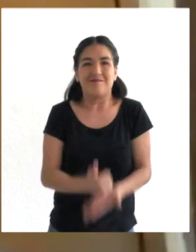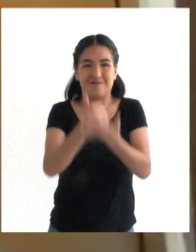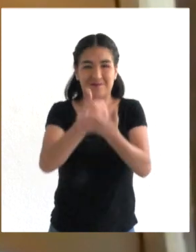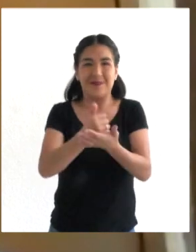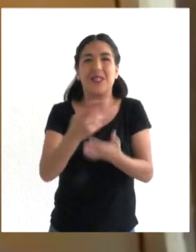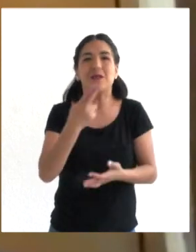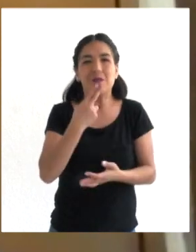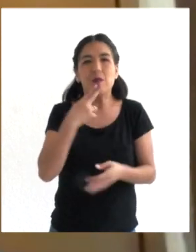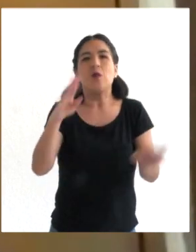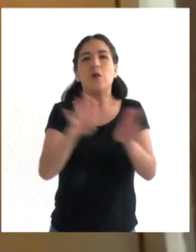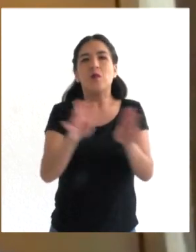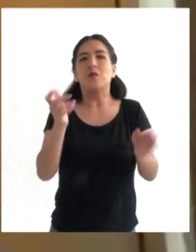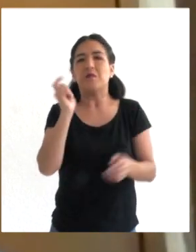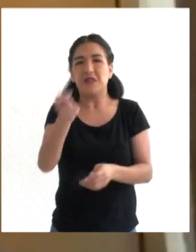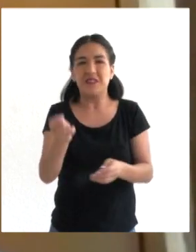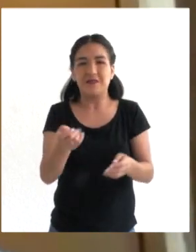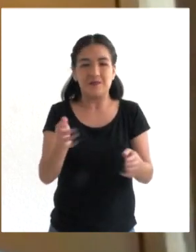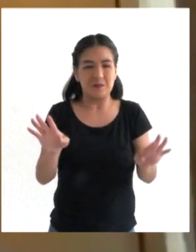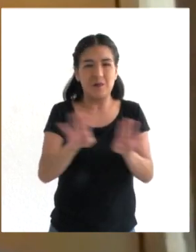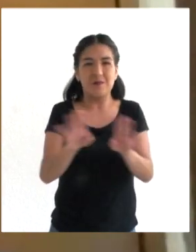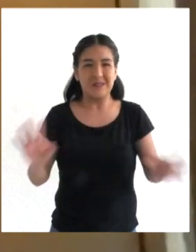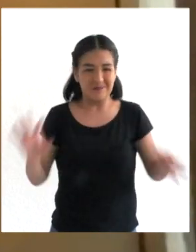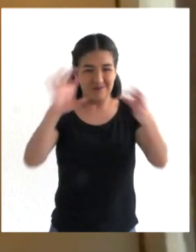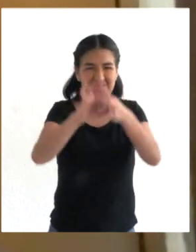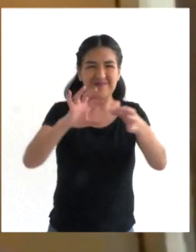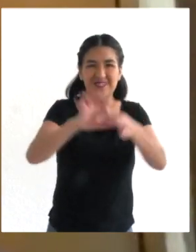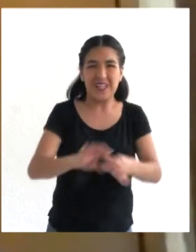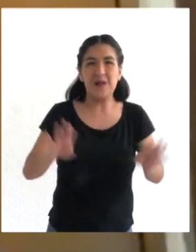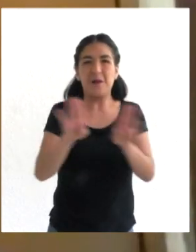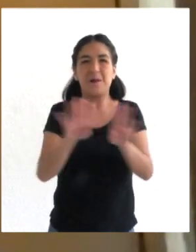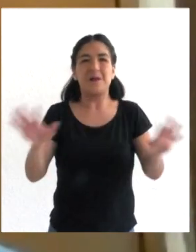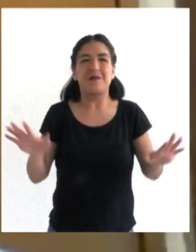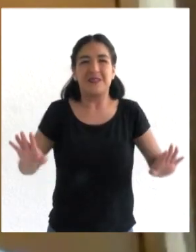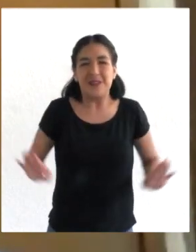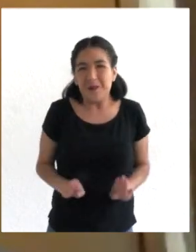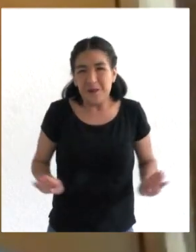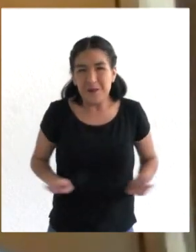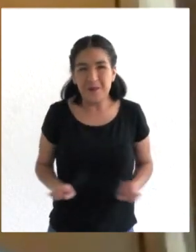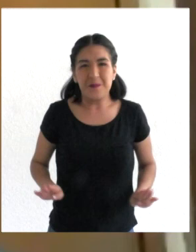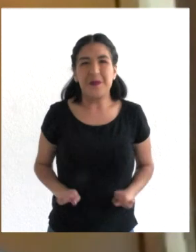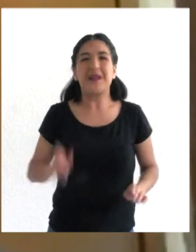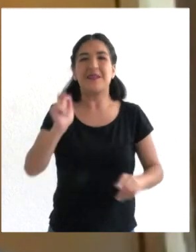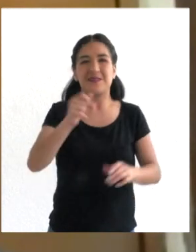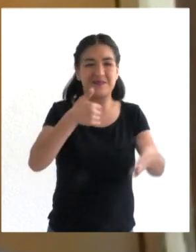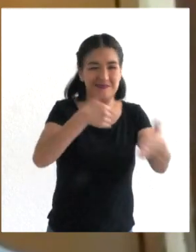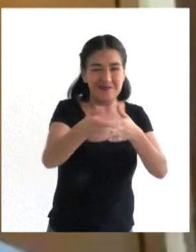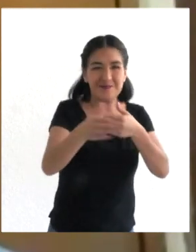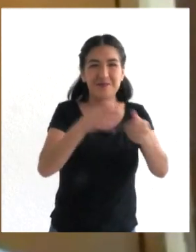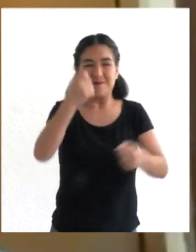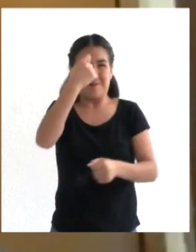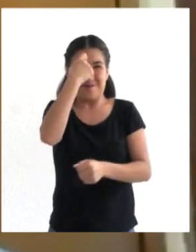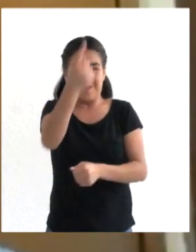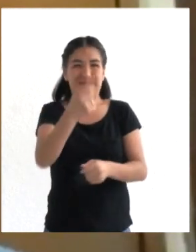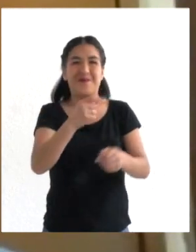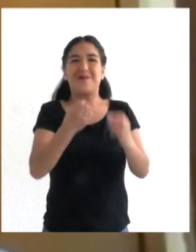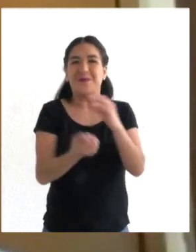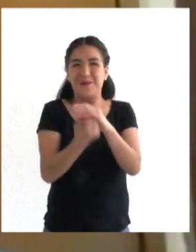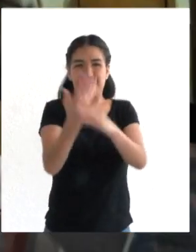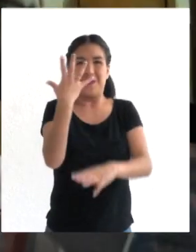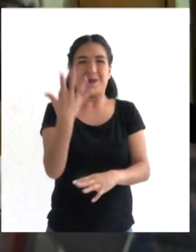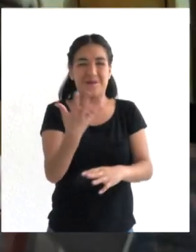mejor tenemos que hacer una recombinación de algo que sí ha funcionado con algo novedoso. Entonces,